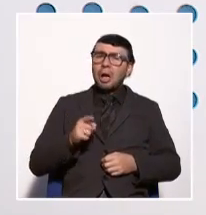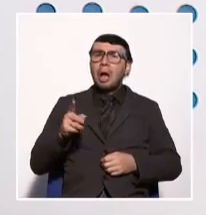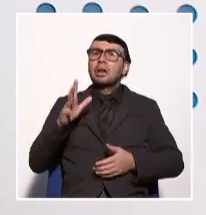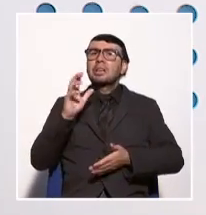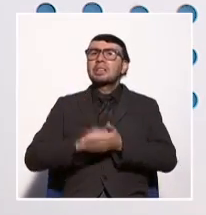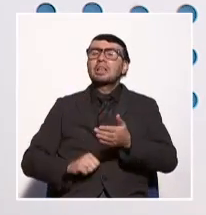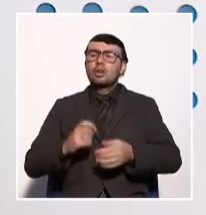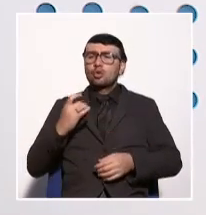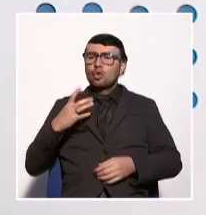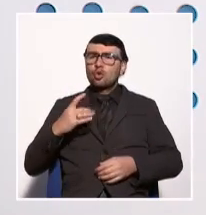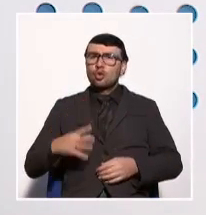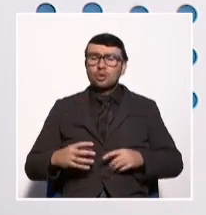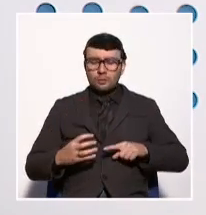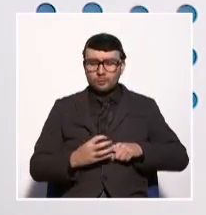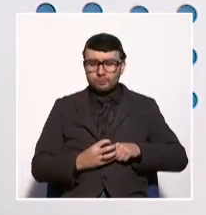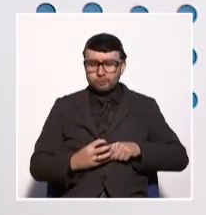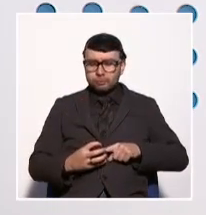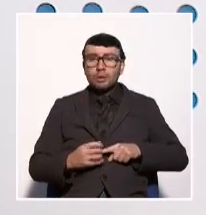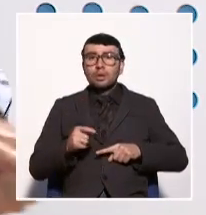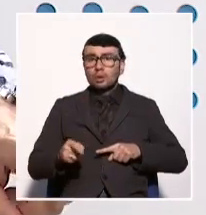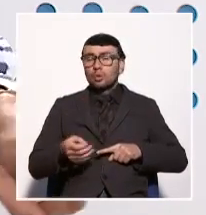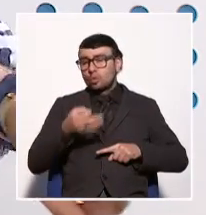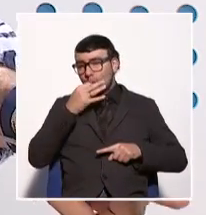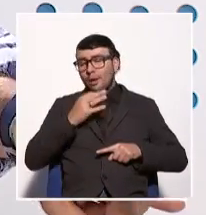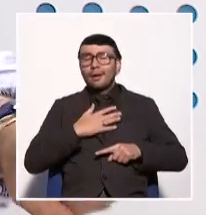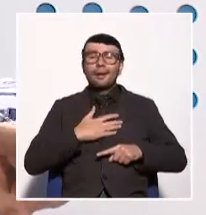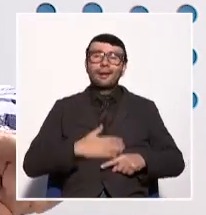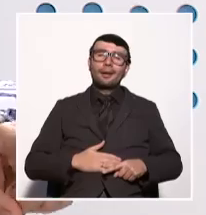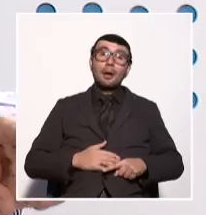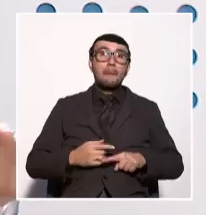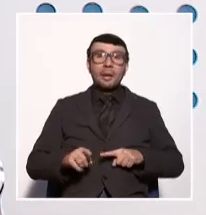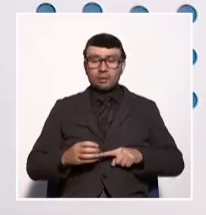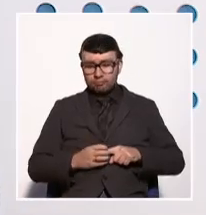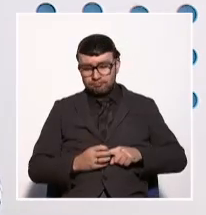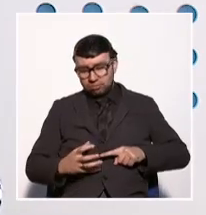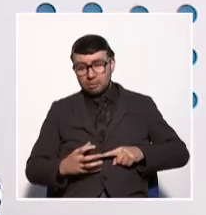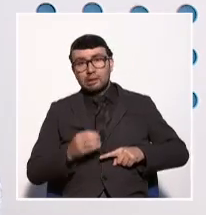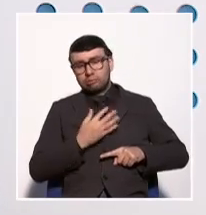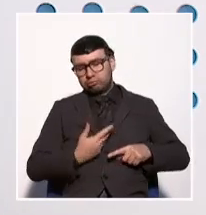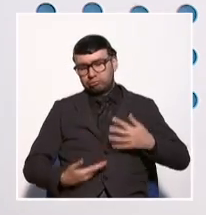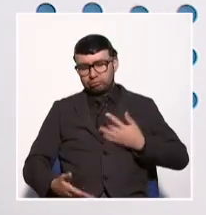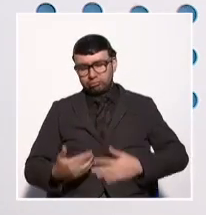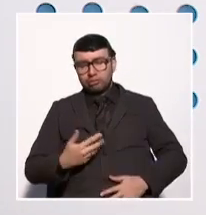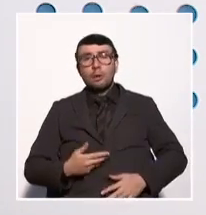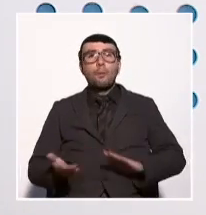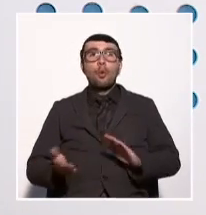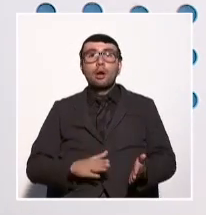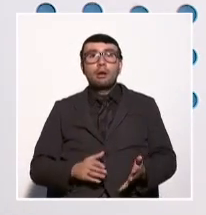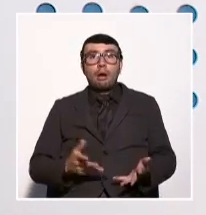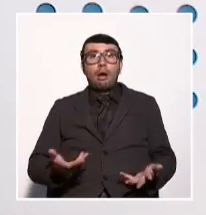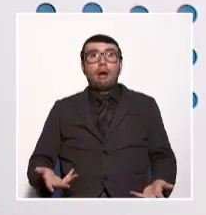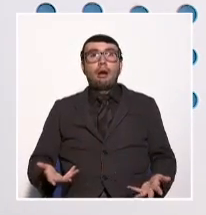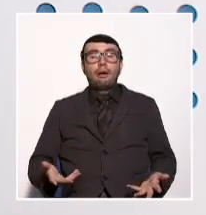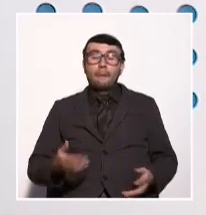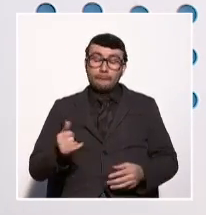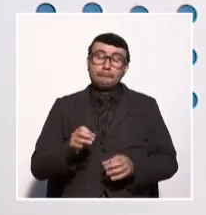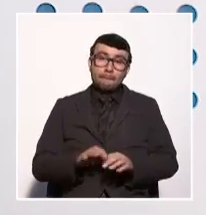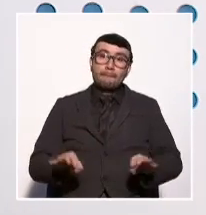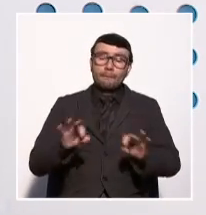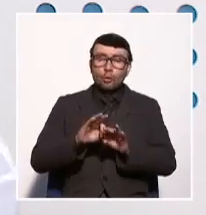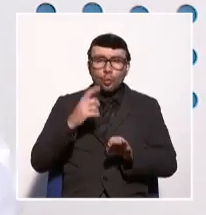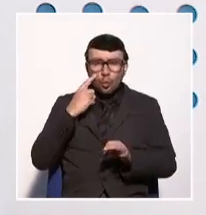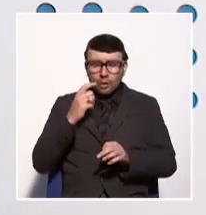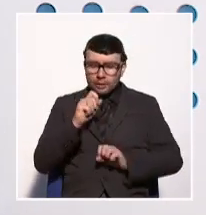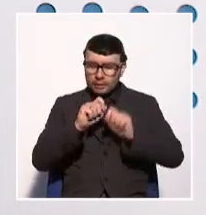de un apéndice una apendicitis le quito el dolor y se perfora el a una peritonitis y se muere entonces por eso es importante los